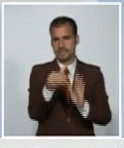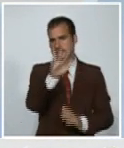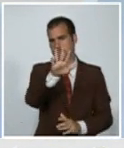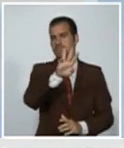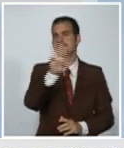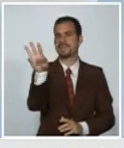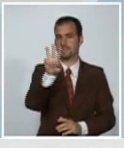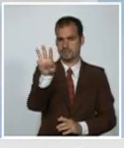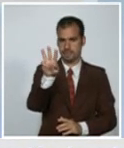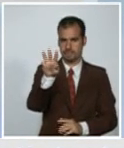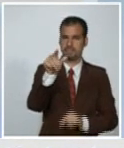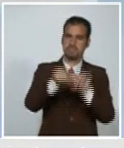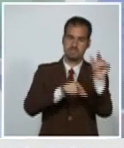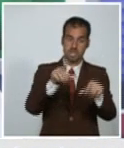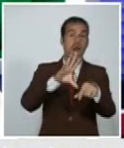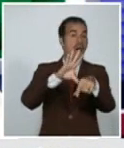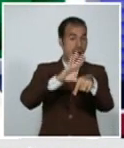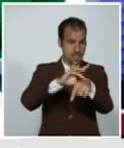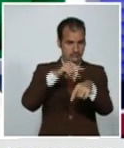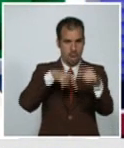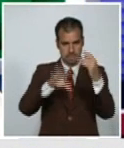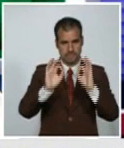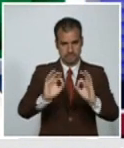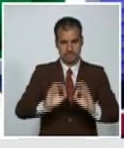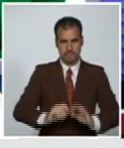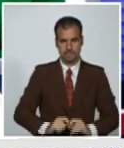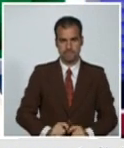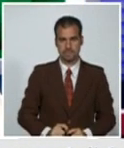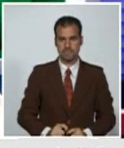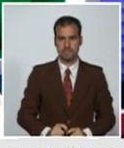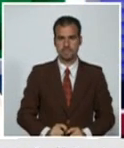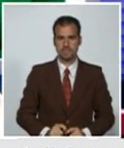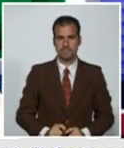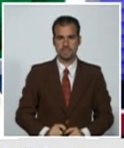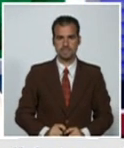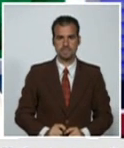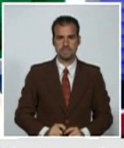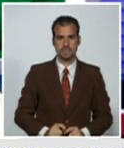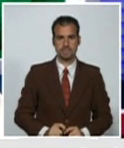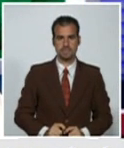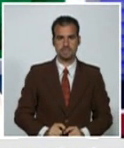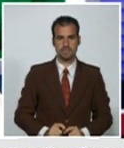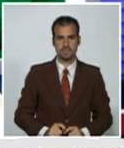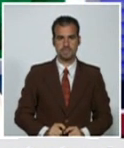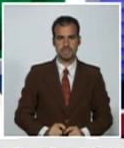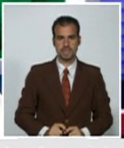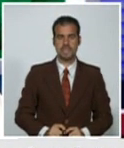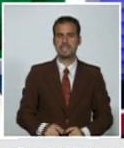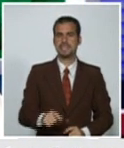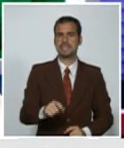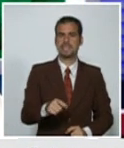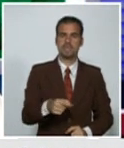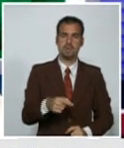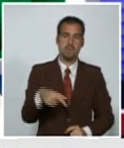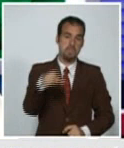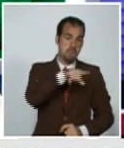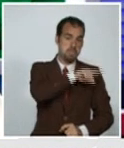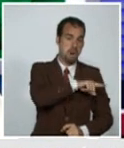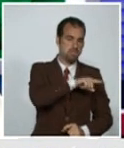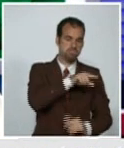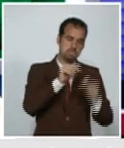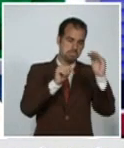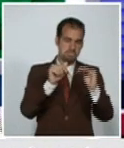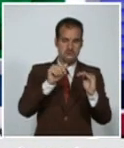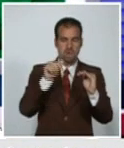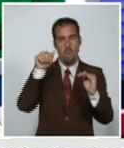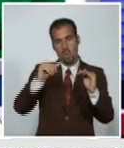3.533 activos, incluso 116 más que los que teníamos en el día de ayer.